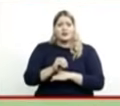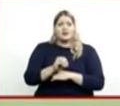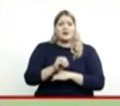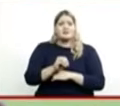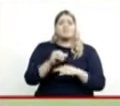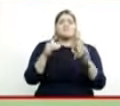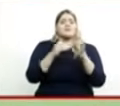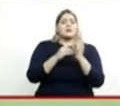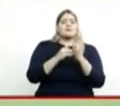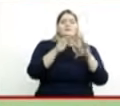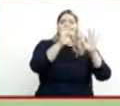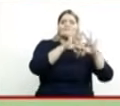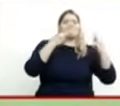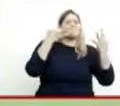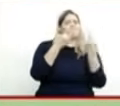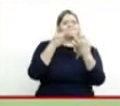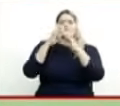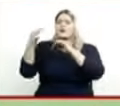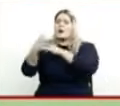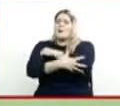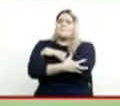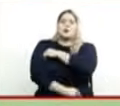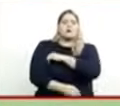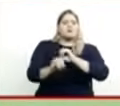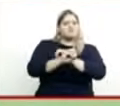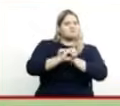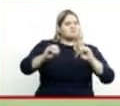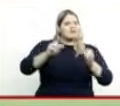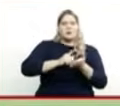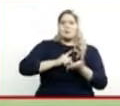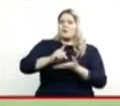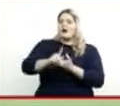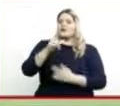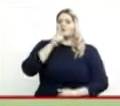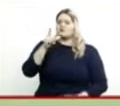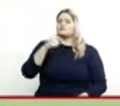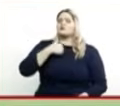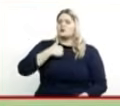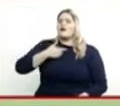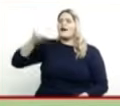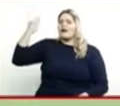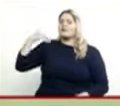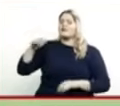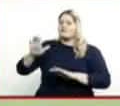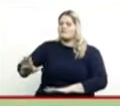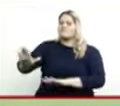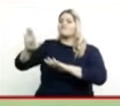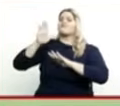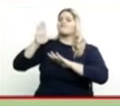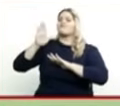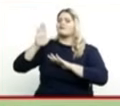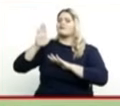pobres que no pagan luz eléctrica, tal como lo prometí en campaña.